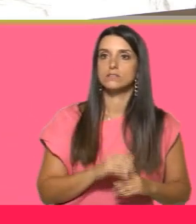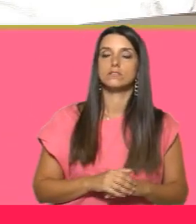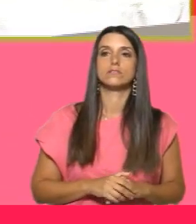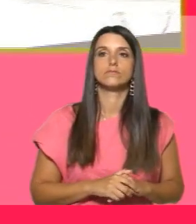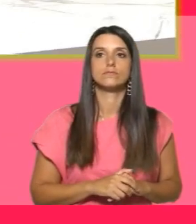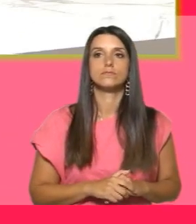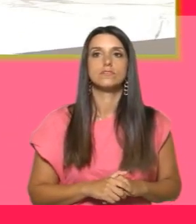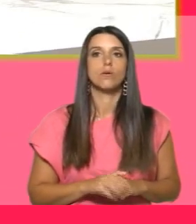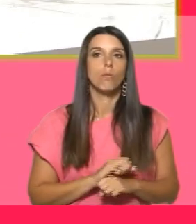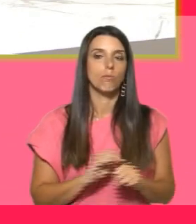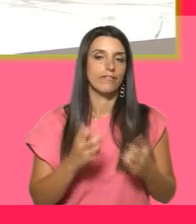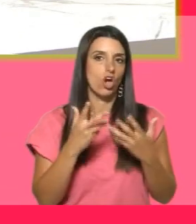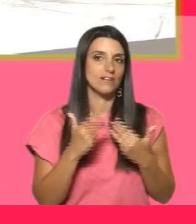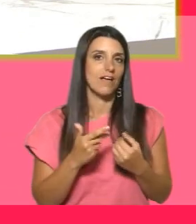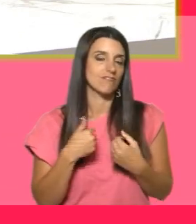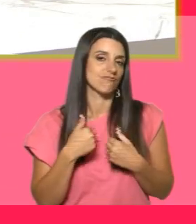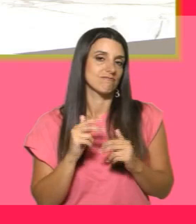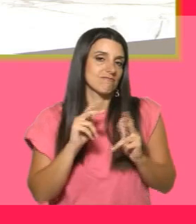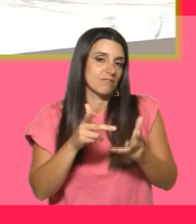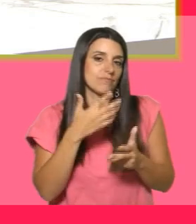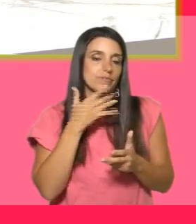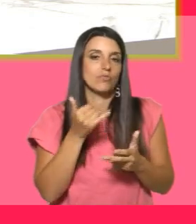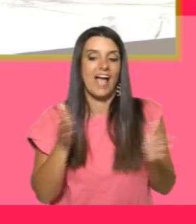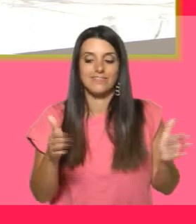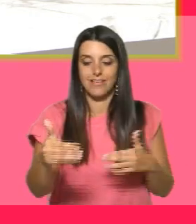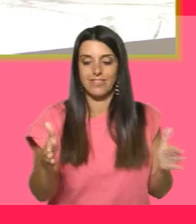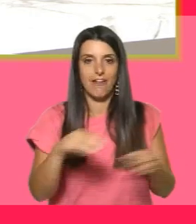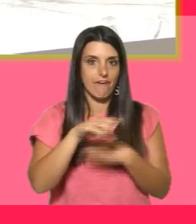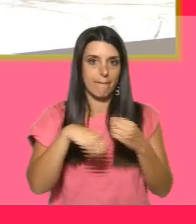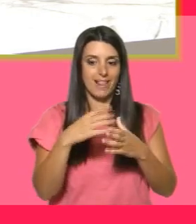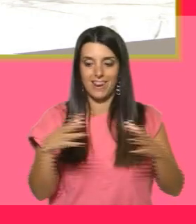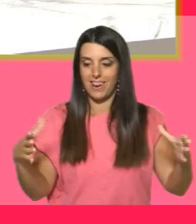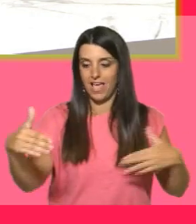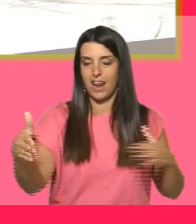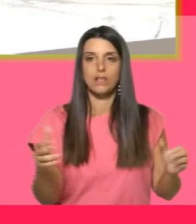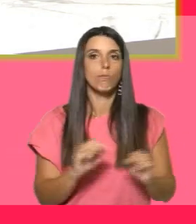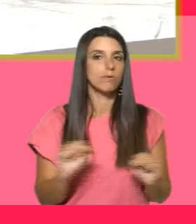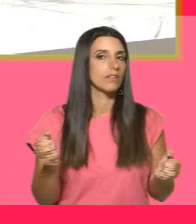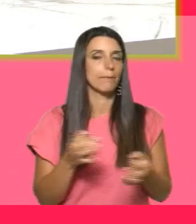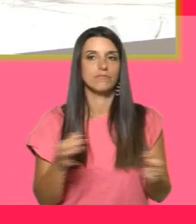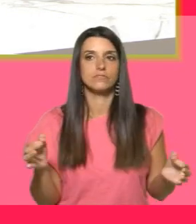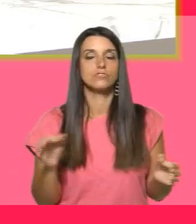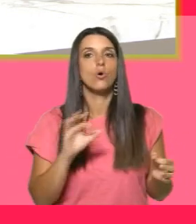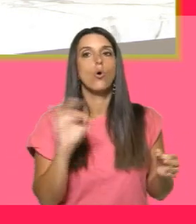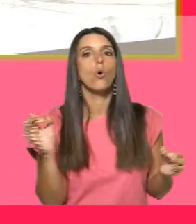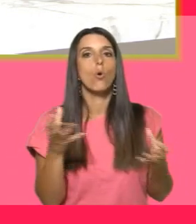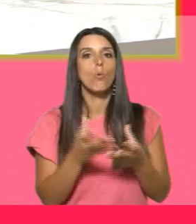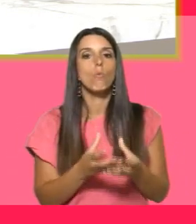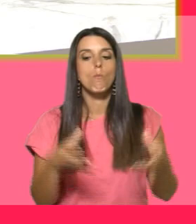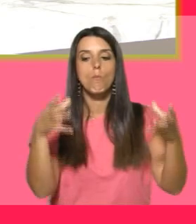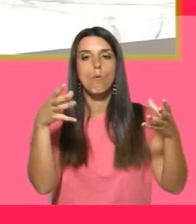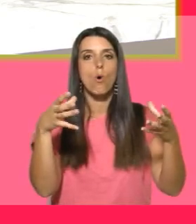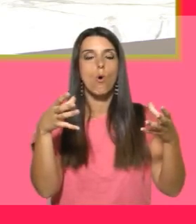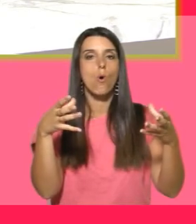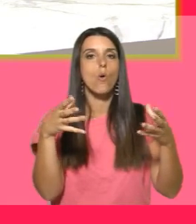capas. Y podés armar, como te digo, como una tipo asadera familiar, así, también, con varias, claro, también que queda re rico. O si no, en un bowl transparente. En un